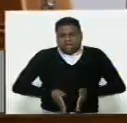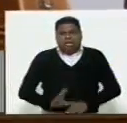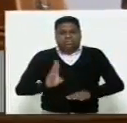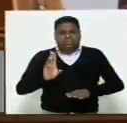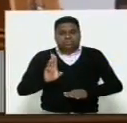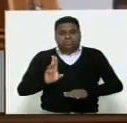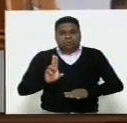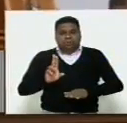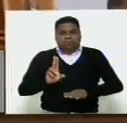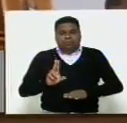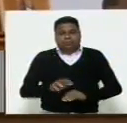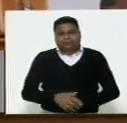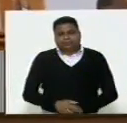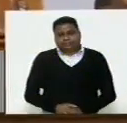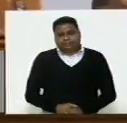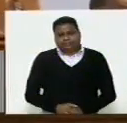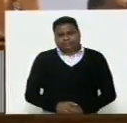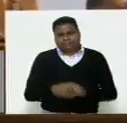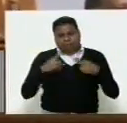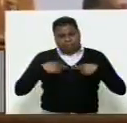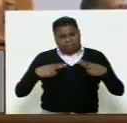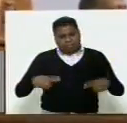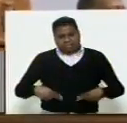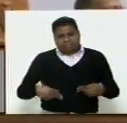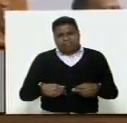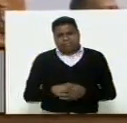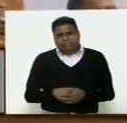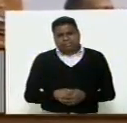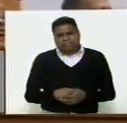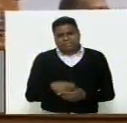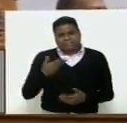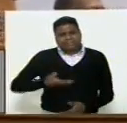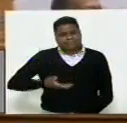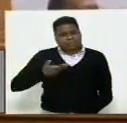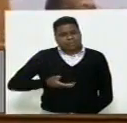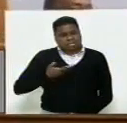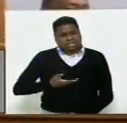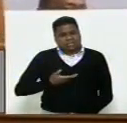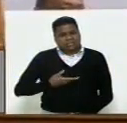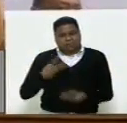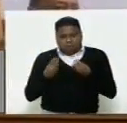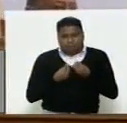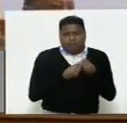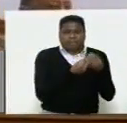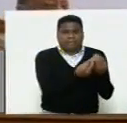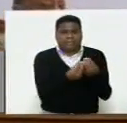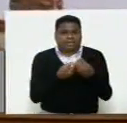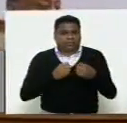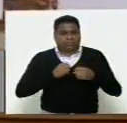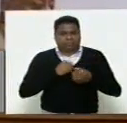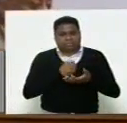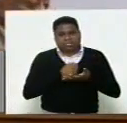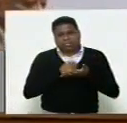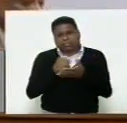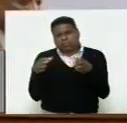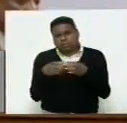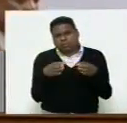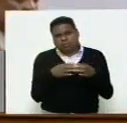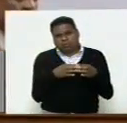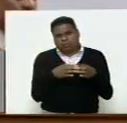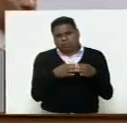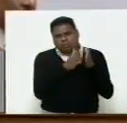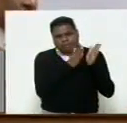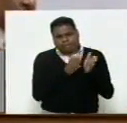las defensoras comunales de parto humanizado, dan cuenta de la importancia del acompañamiento del movimiento de mujeres organizados